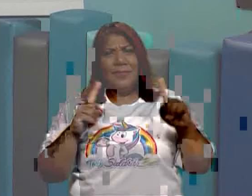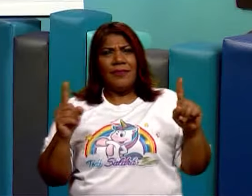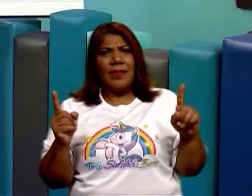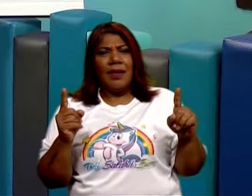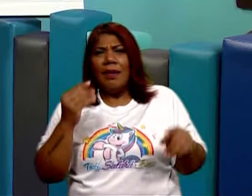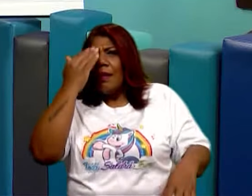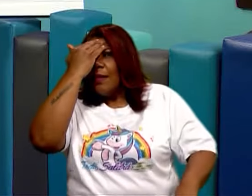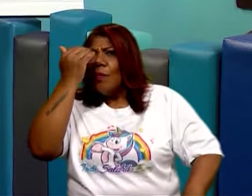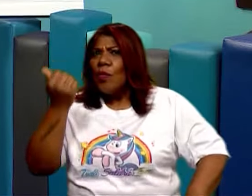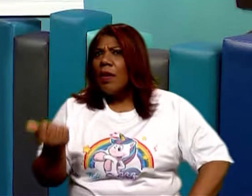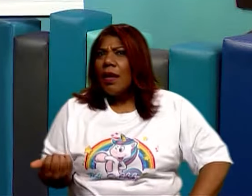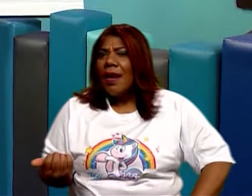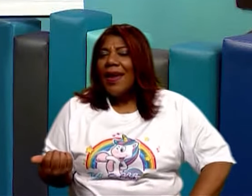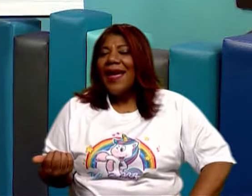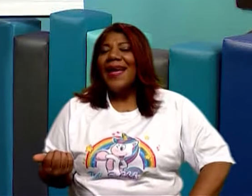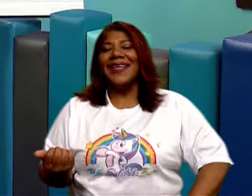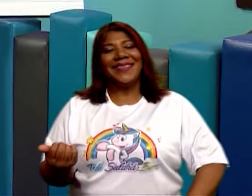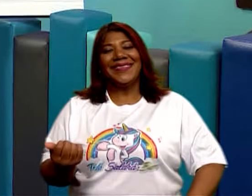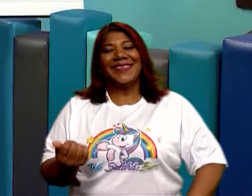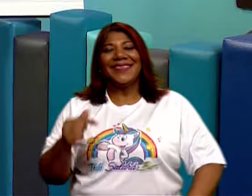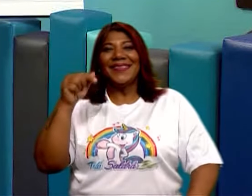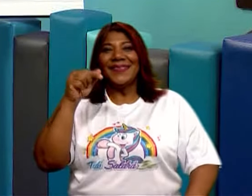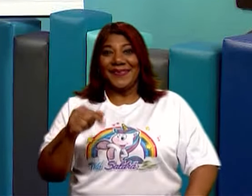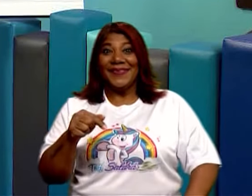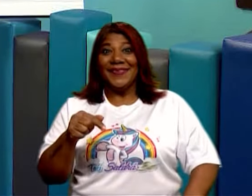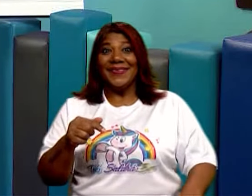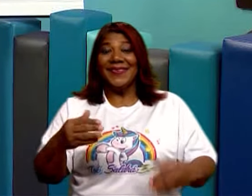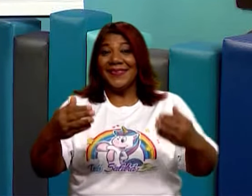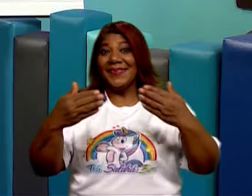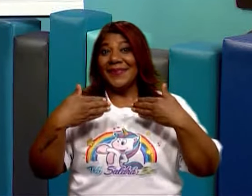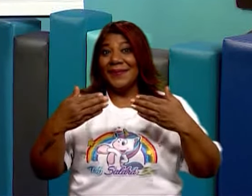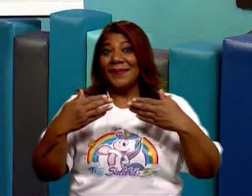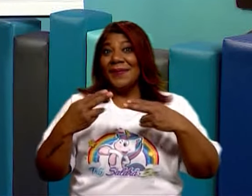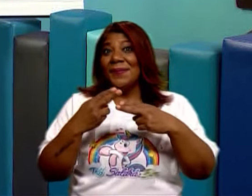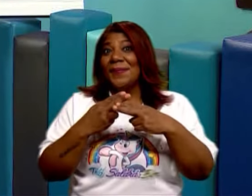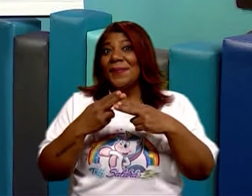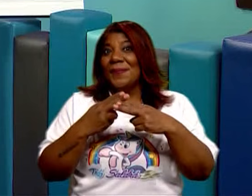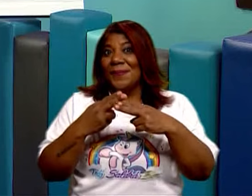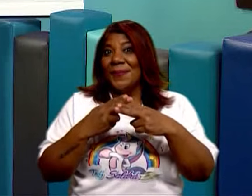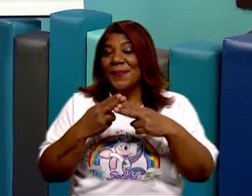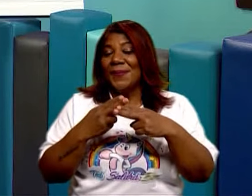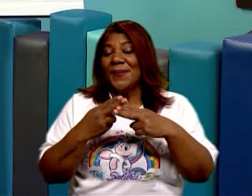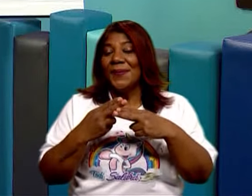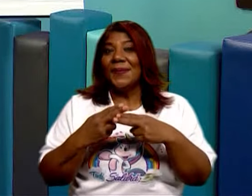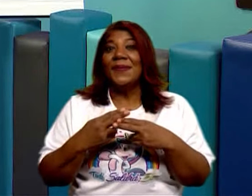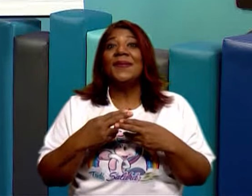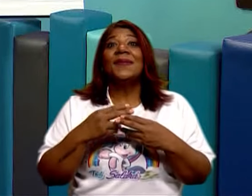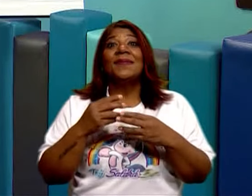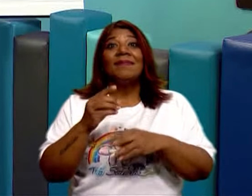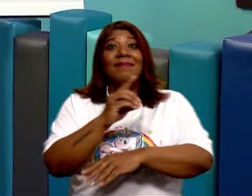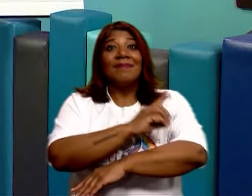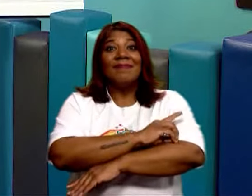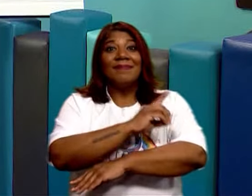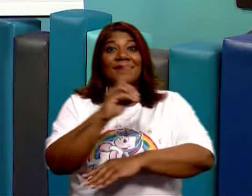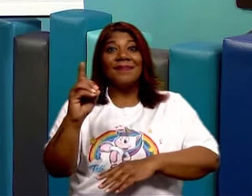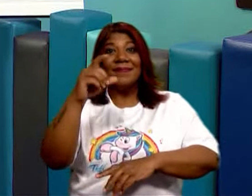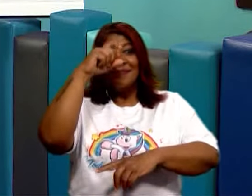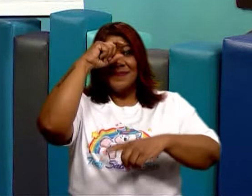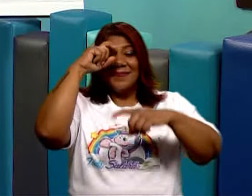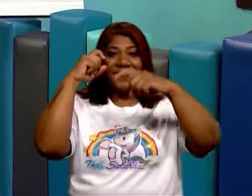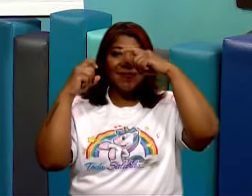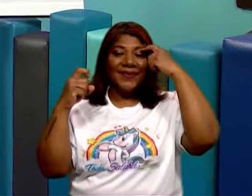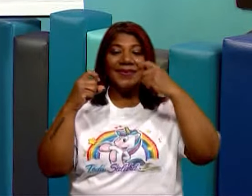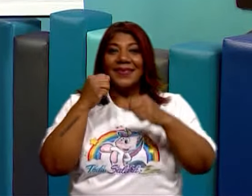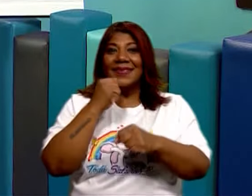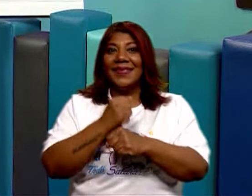están acostumbrados. Bueno, aquí en Panamá estamos próximos a celebrar el Día del Trabajador y eso se celebra en el